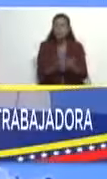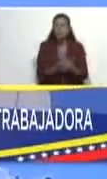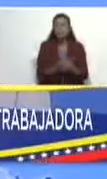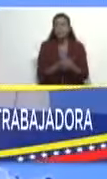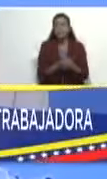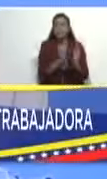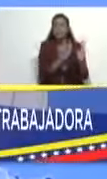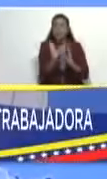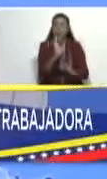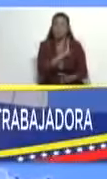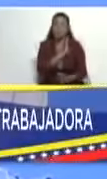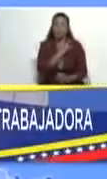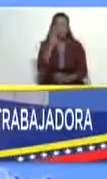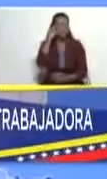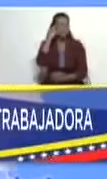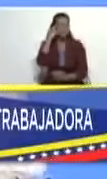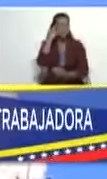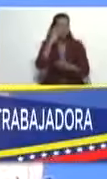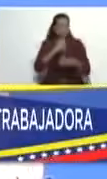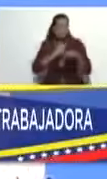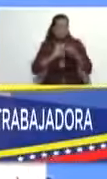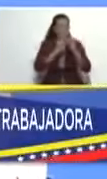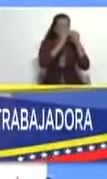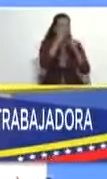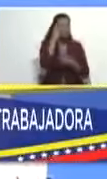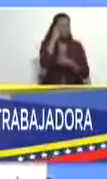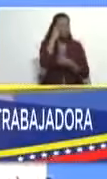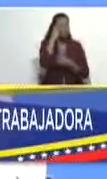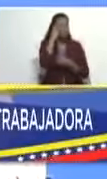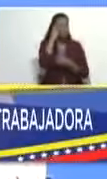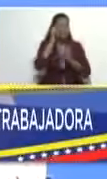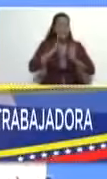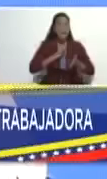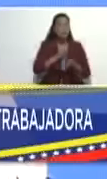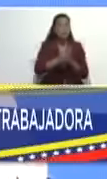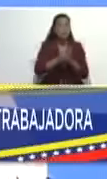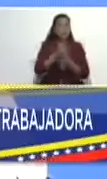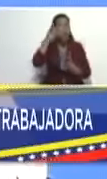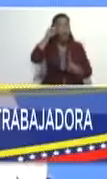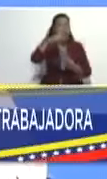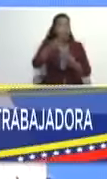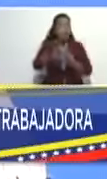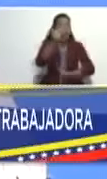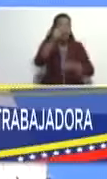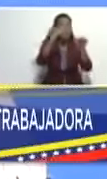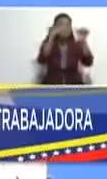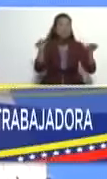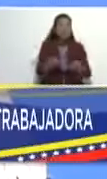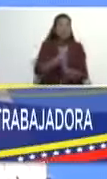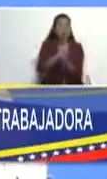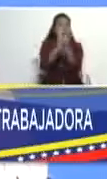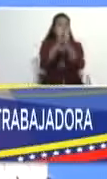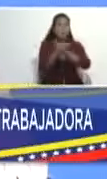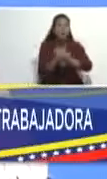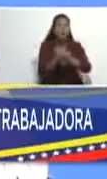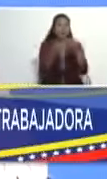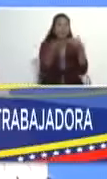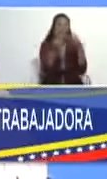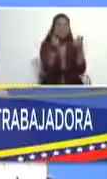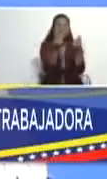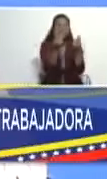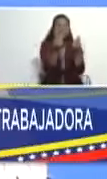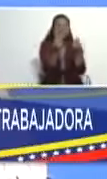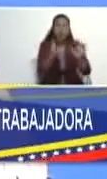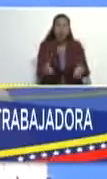con planes propios, mente propia, esfuerzo propio, la estabilidad del nuevo sistema cambiario y el signo monetario,